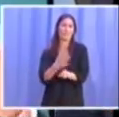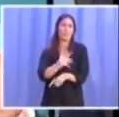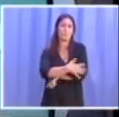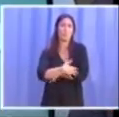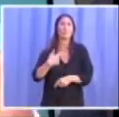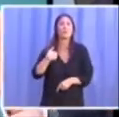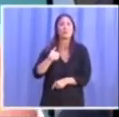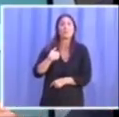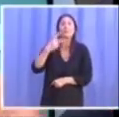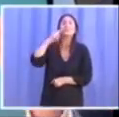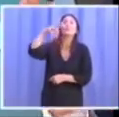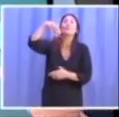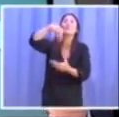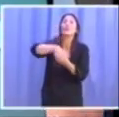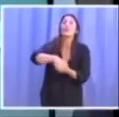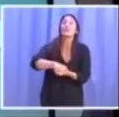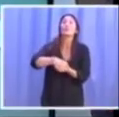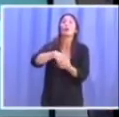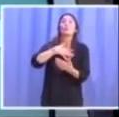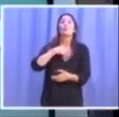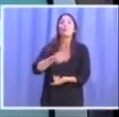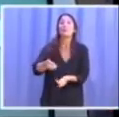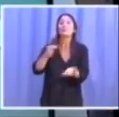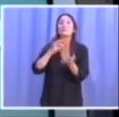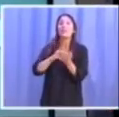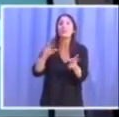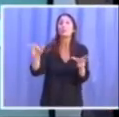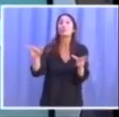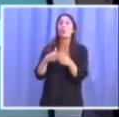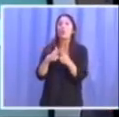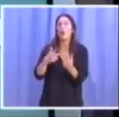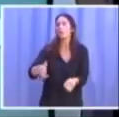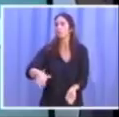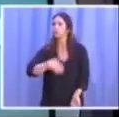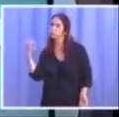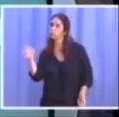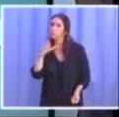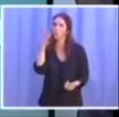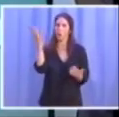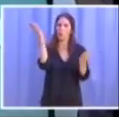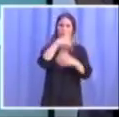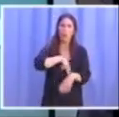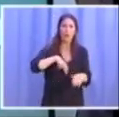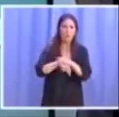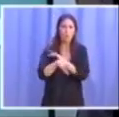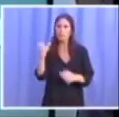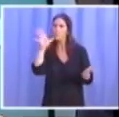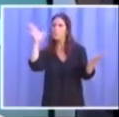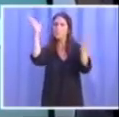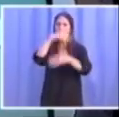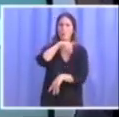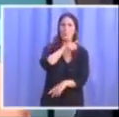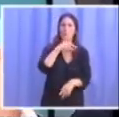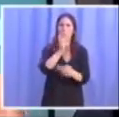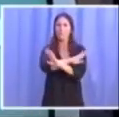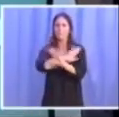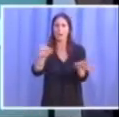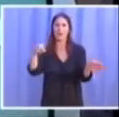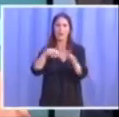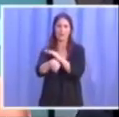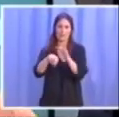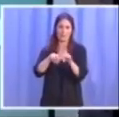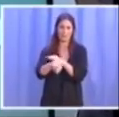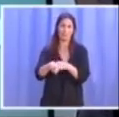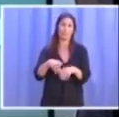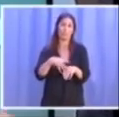el ayuntamiento los servicios sociales quejarse por falta de personal, por falta de recursos y por una mala gestión como nos podían haber echado una